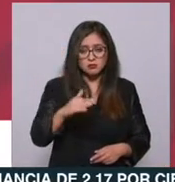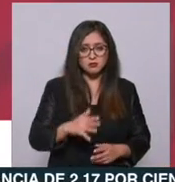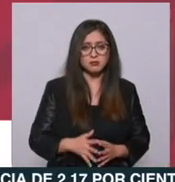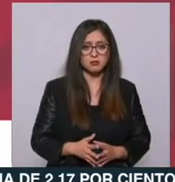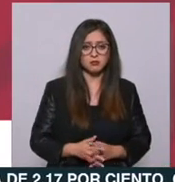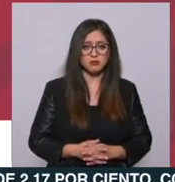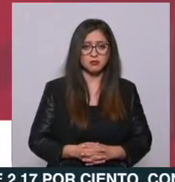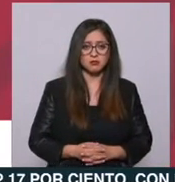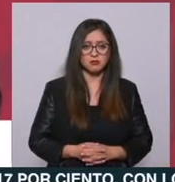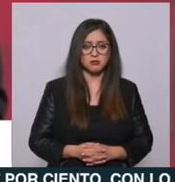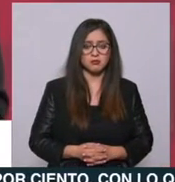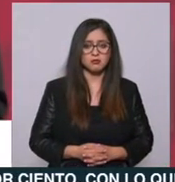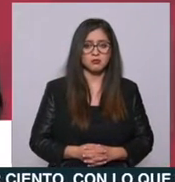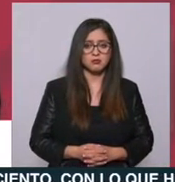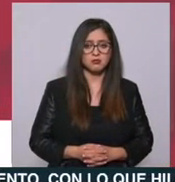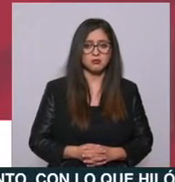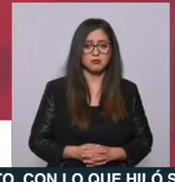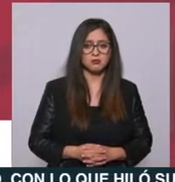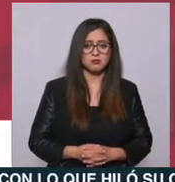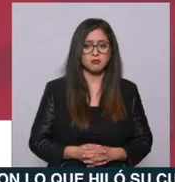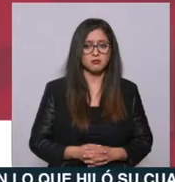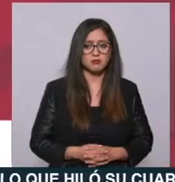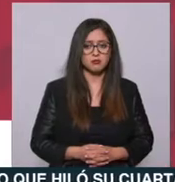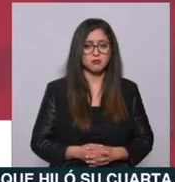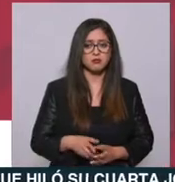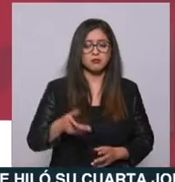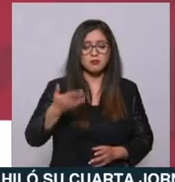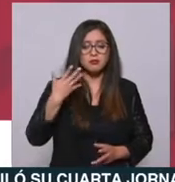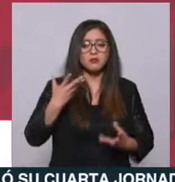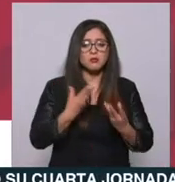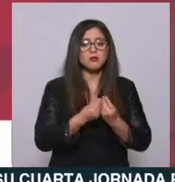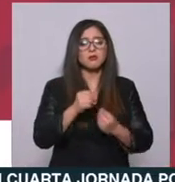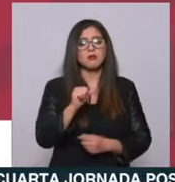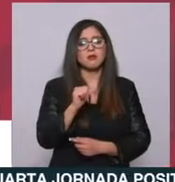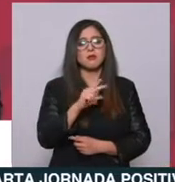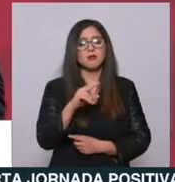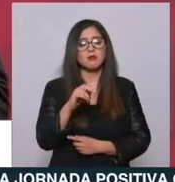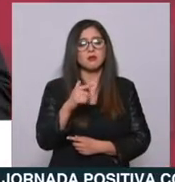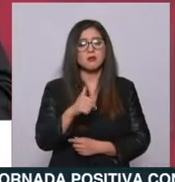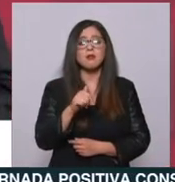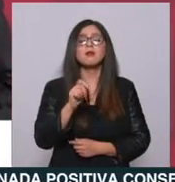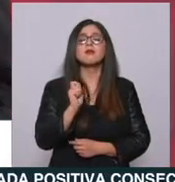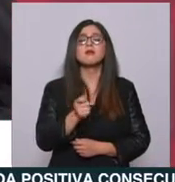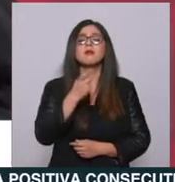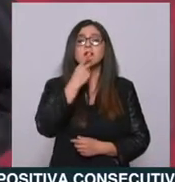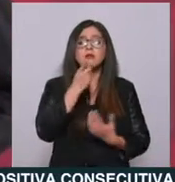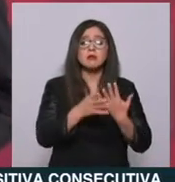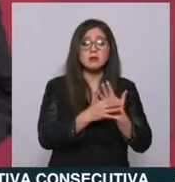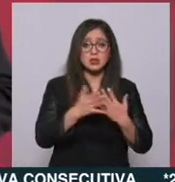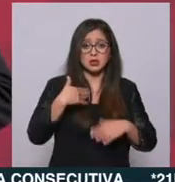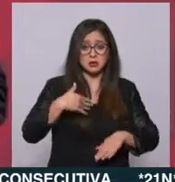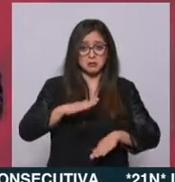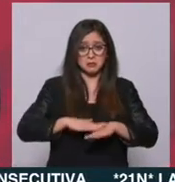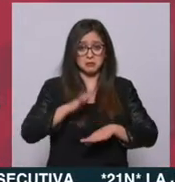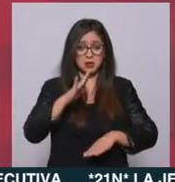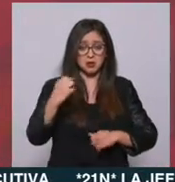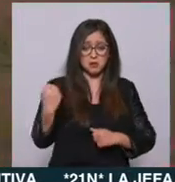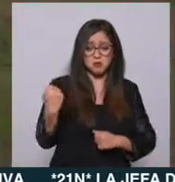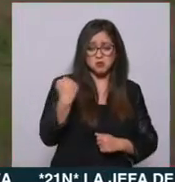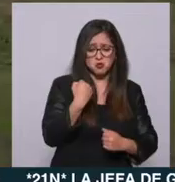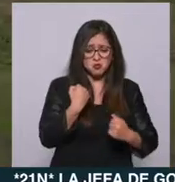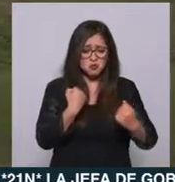Como decía Ponciano Arriaga, entre más me golpean, más digno me